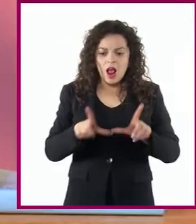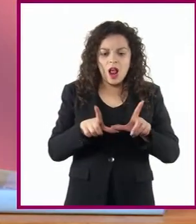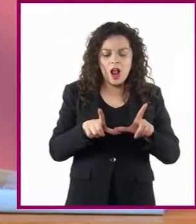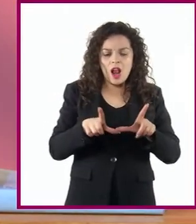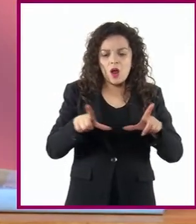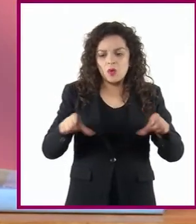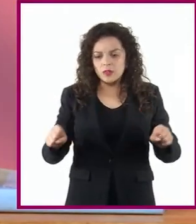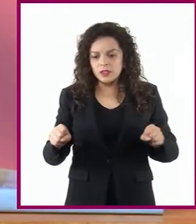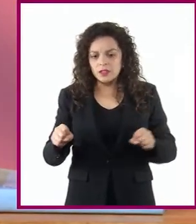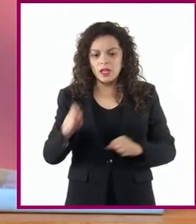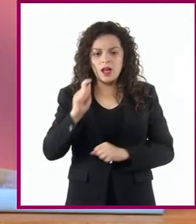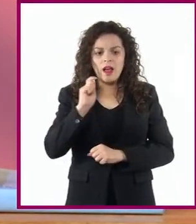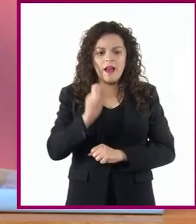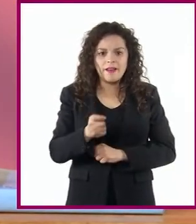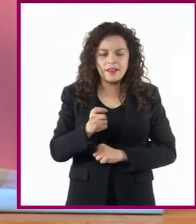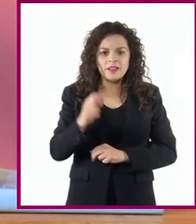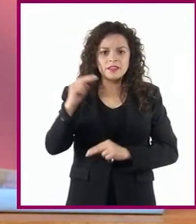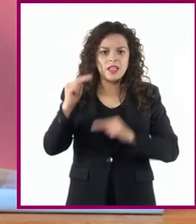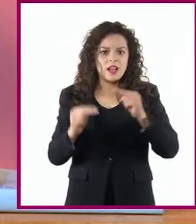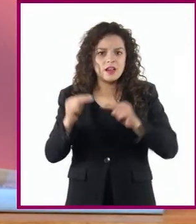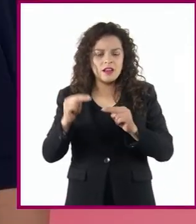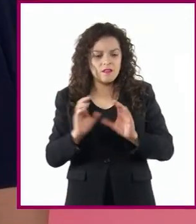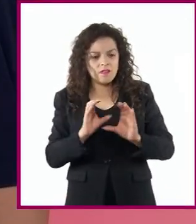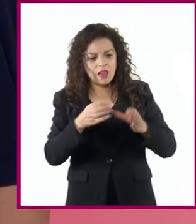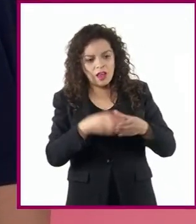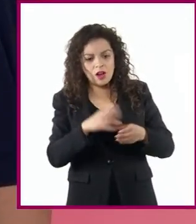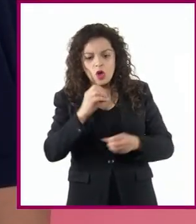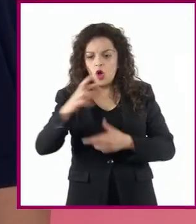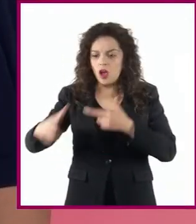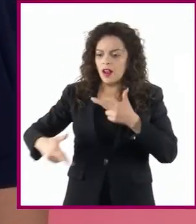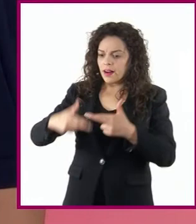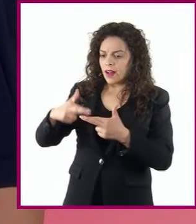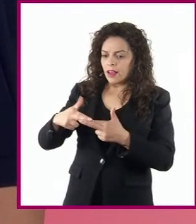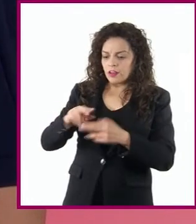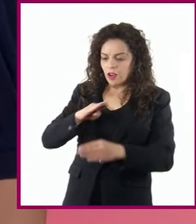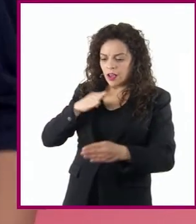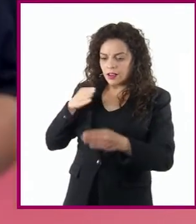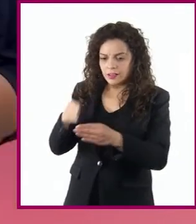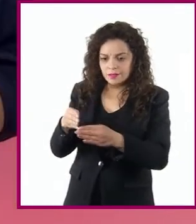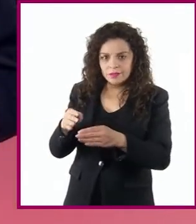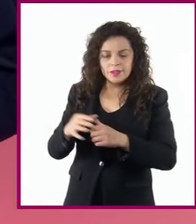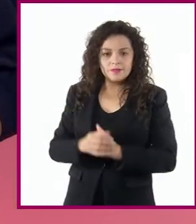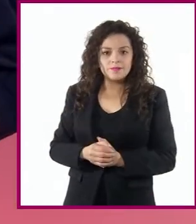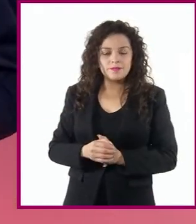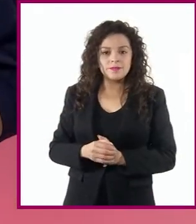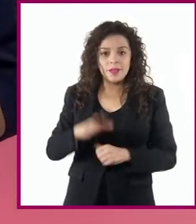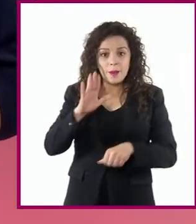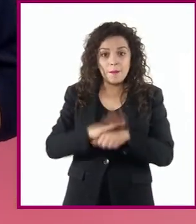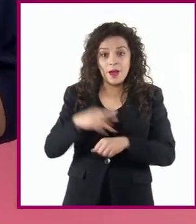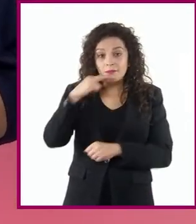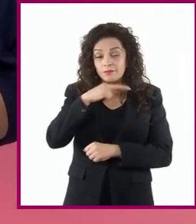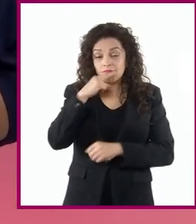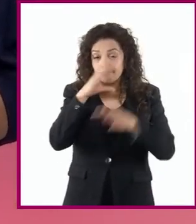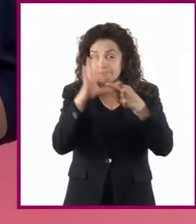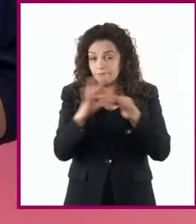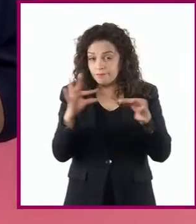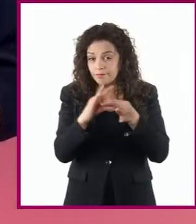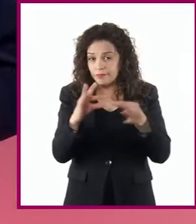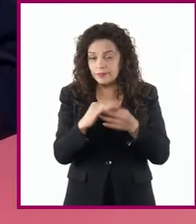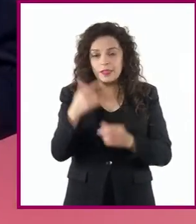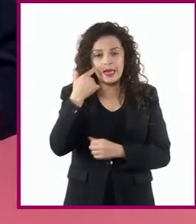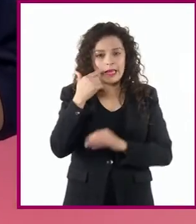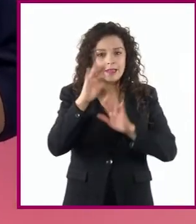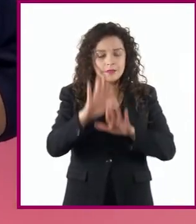clase social o de una región determinada. Si tuviéramos que explicarlo rápidamente, diríamos que en